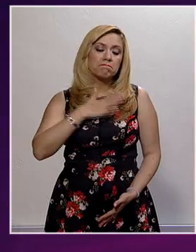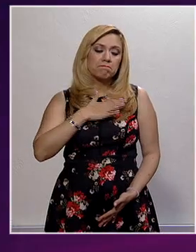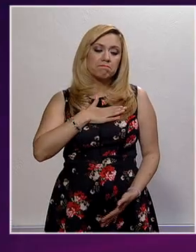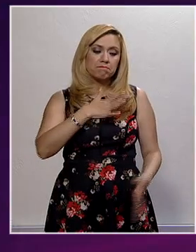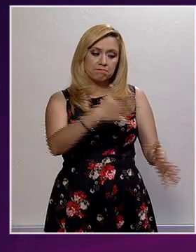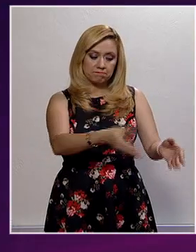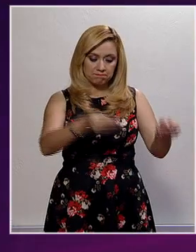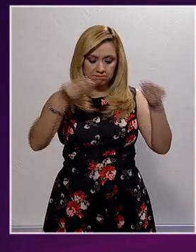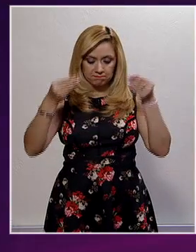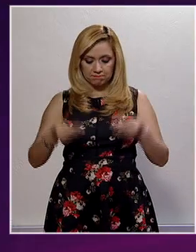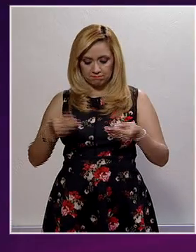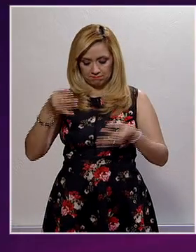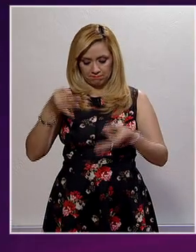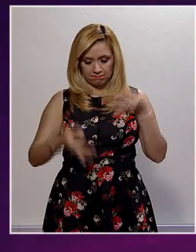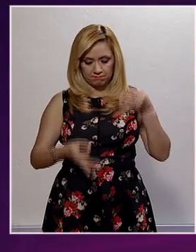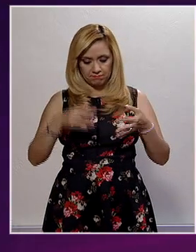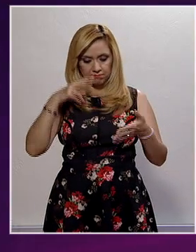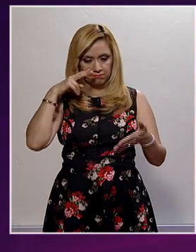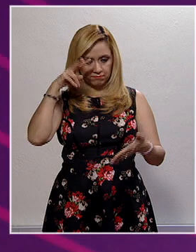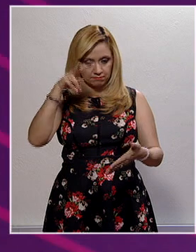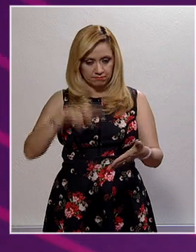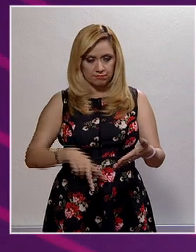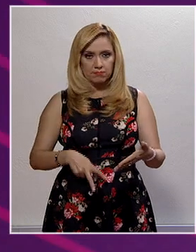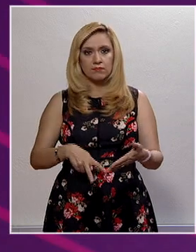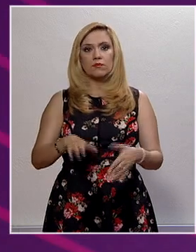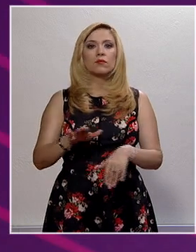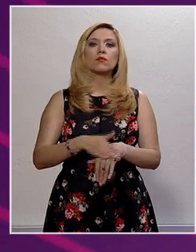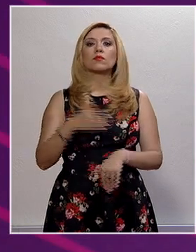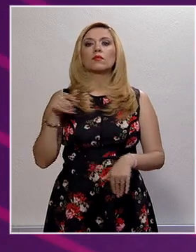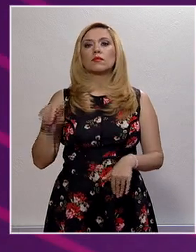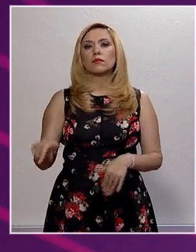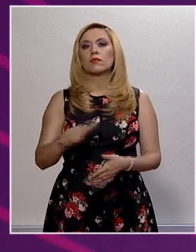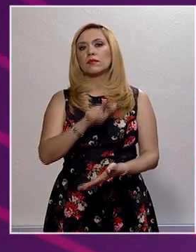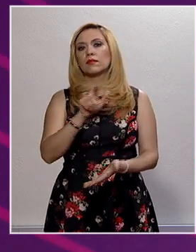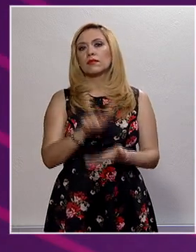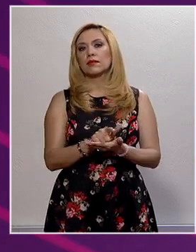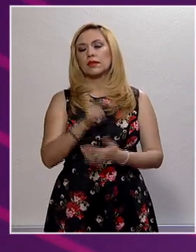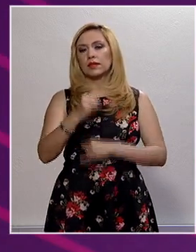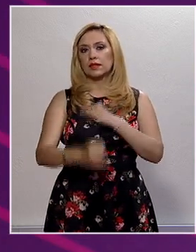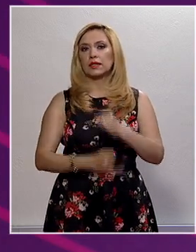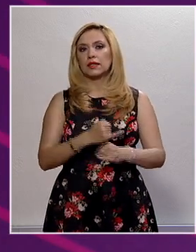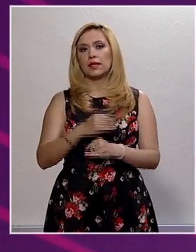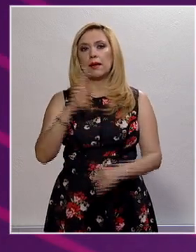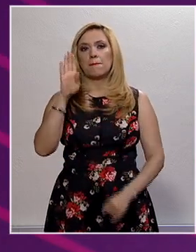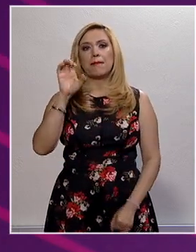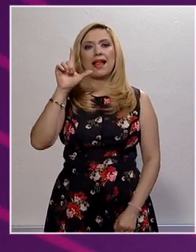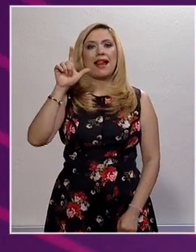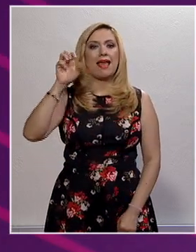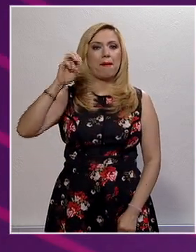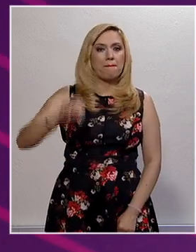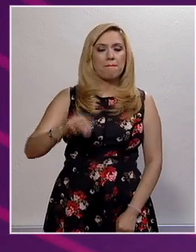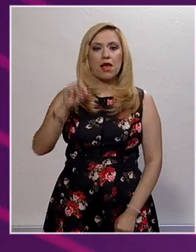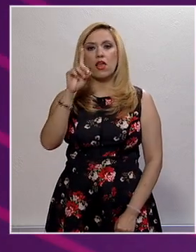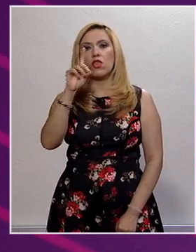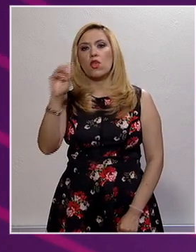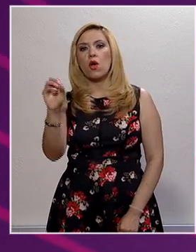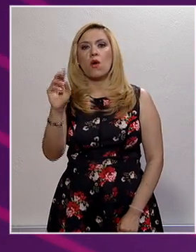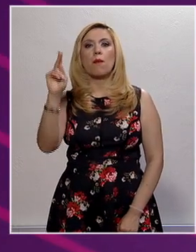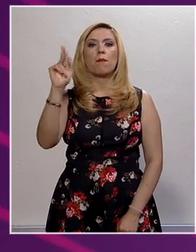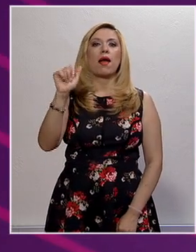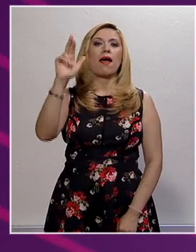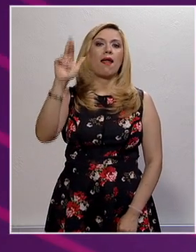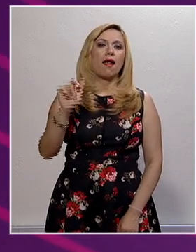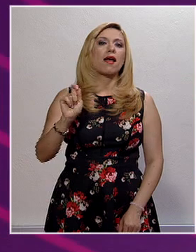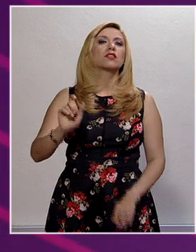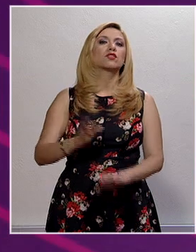juzgar y ver el caso a la luz de la Convención Belém do Pará, que es la convención específica en contra de la